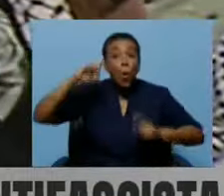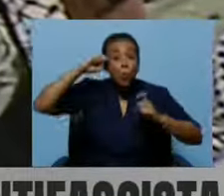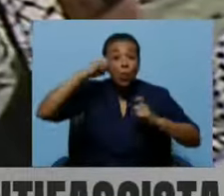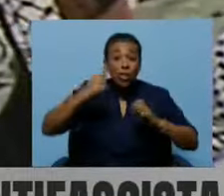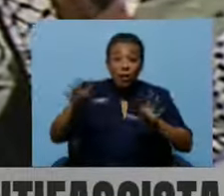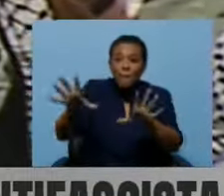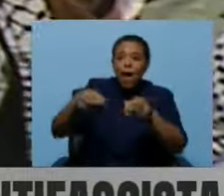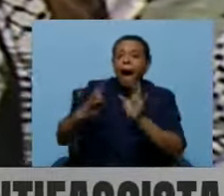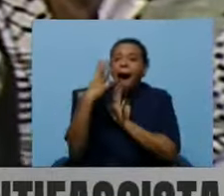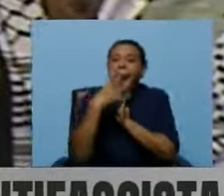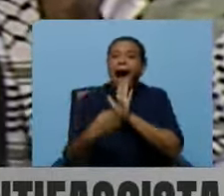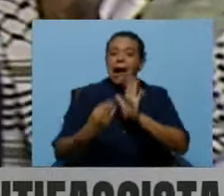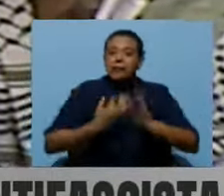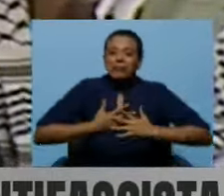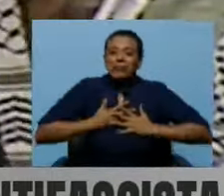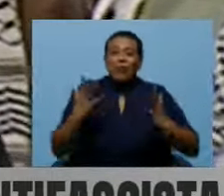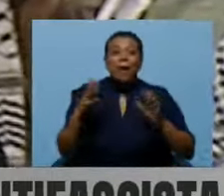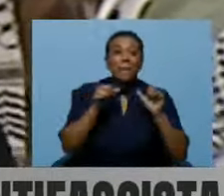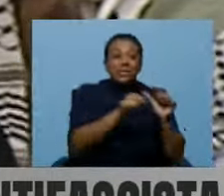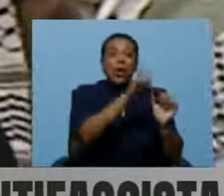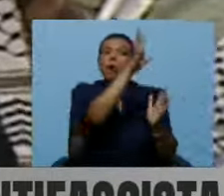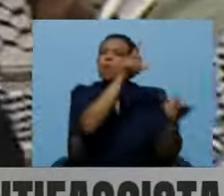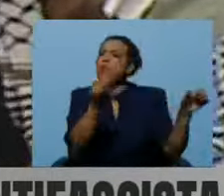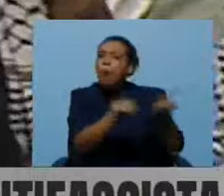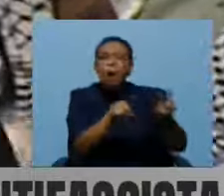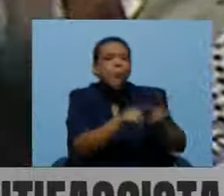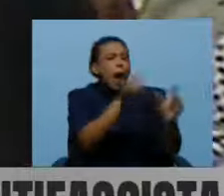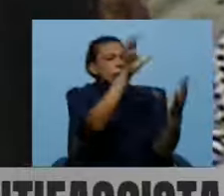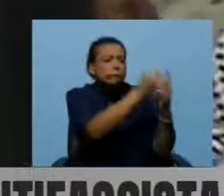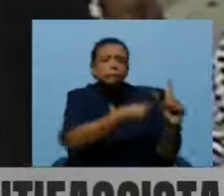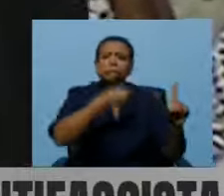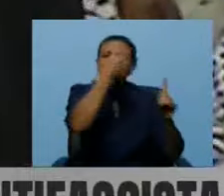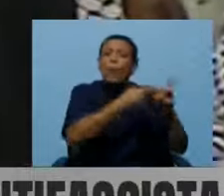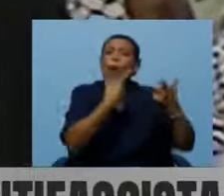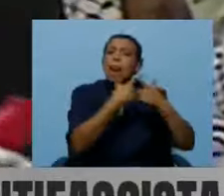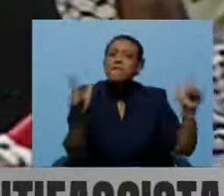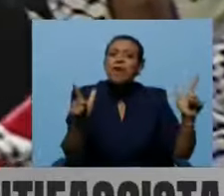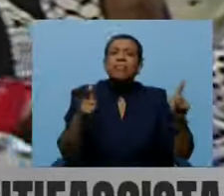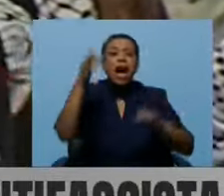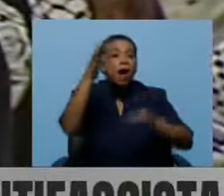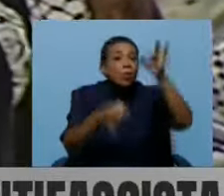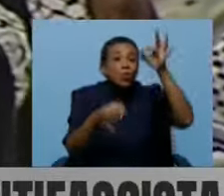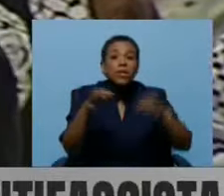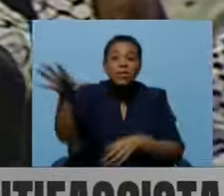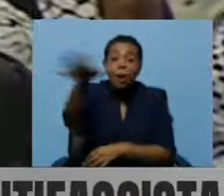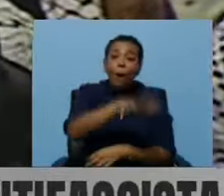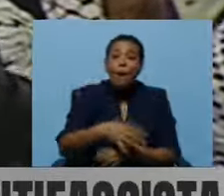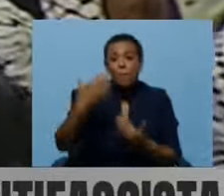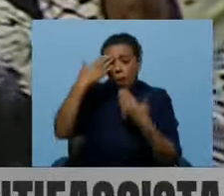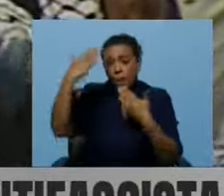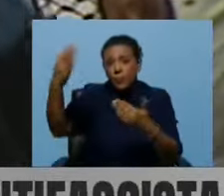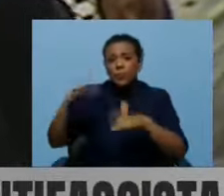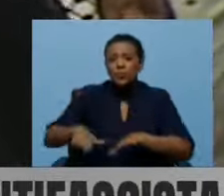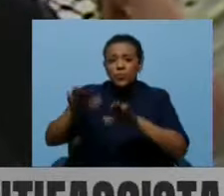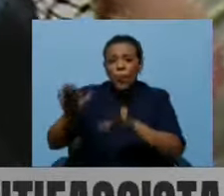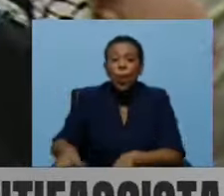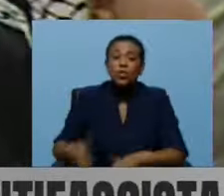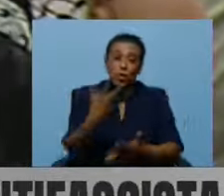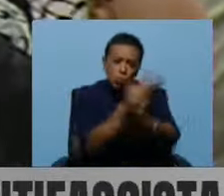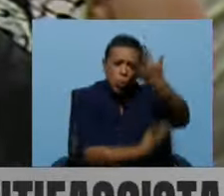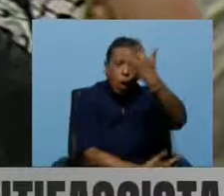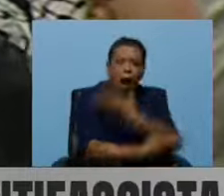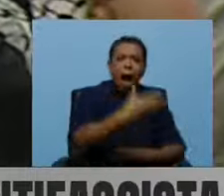fuente de inspiración para seguir luchando por la libertad y la justicia. Con su sangre